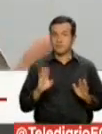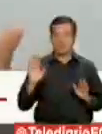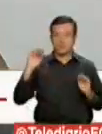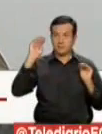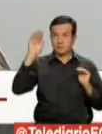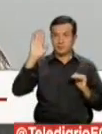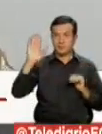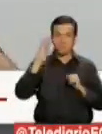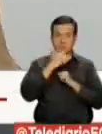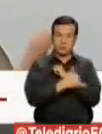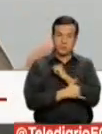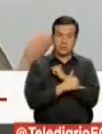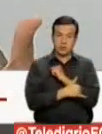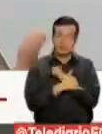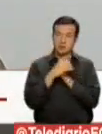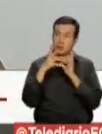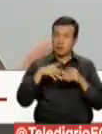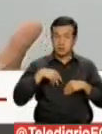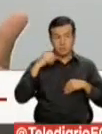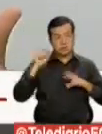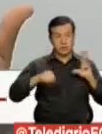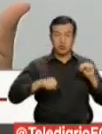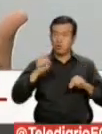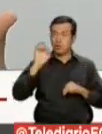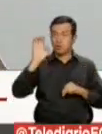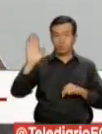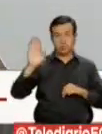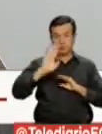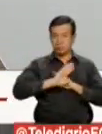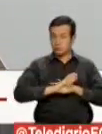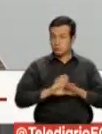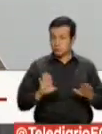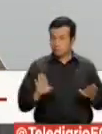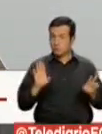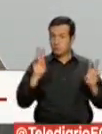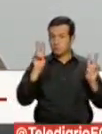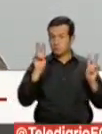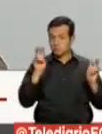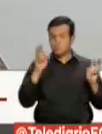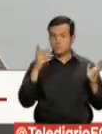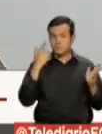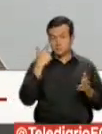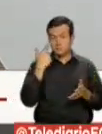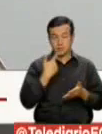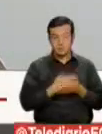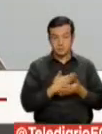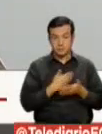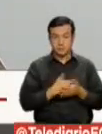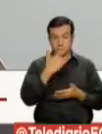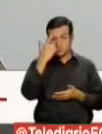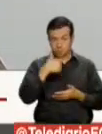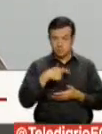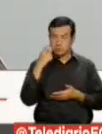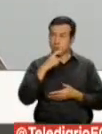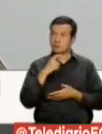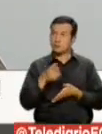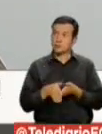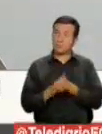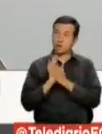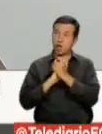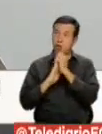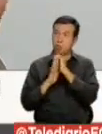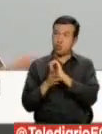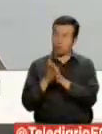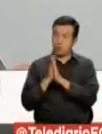soberana del Estado de aceptar o negar ese pedido en función de que justifique el ciudadano que requirió